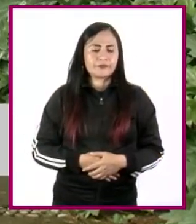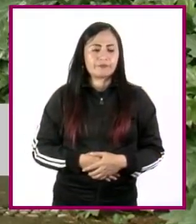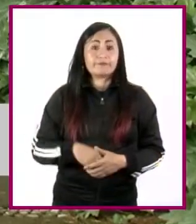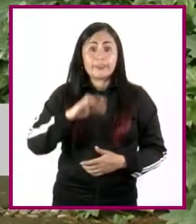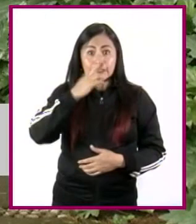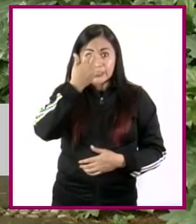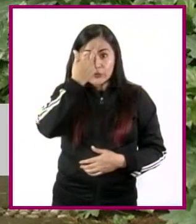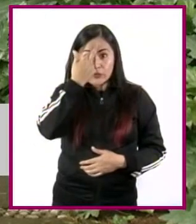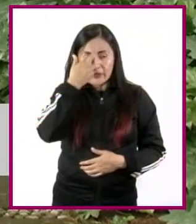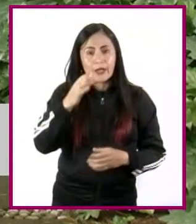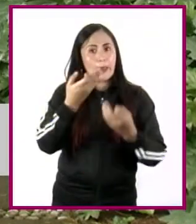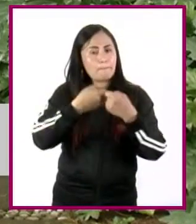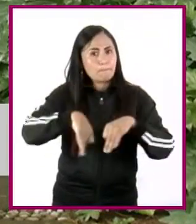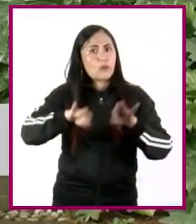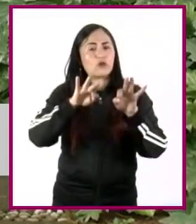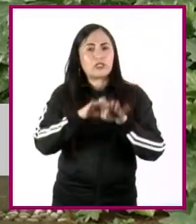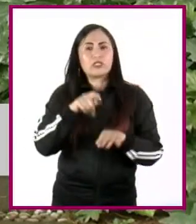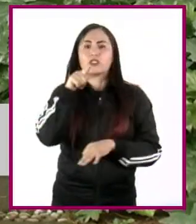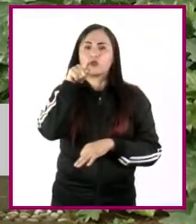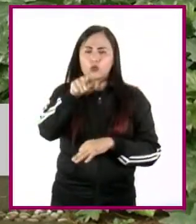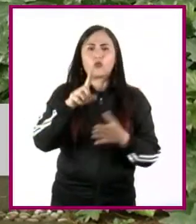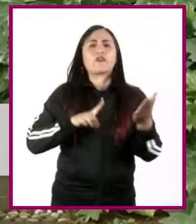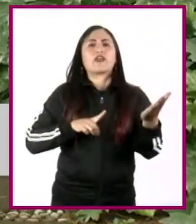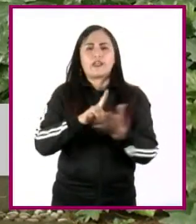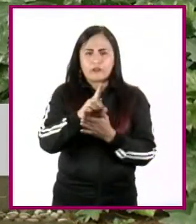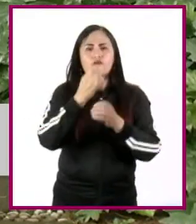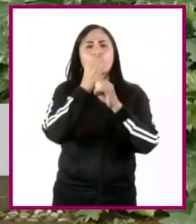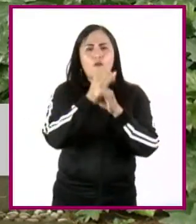Recuerda que es importante que ejerzas tu derecho a la